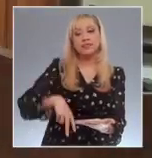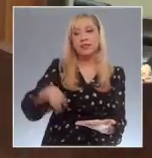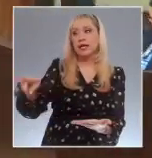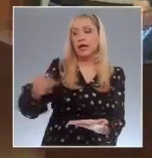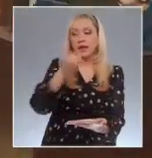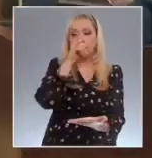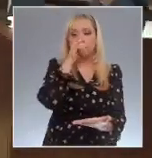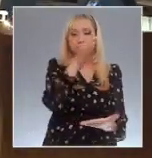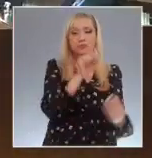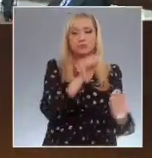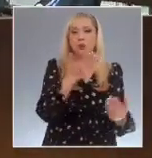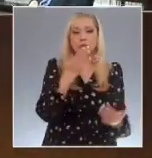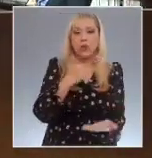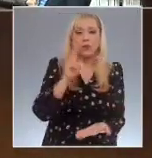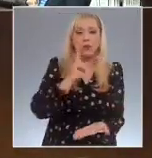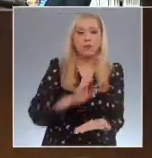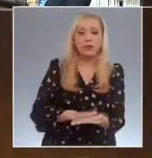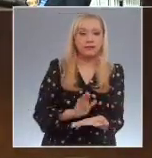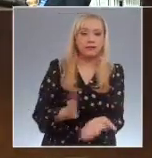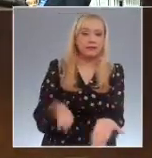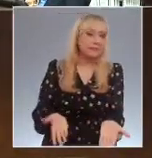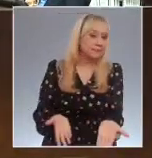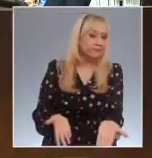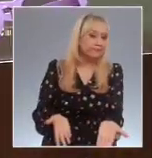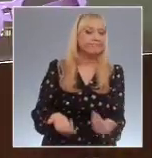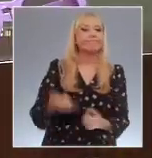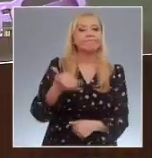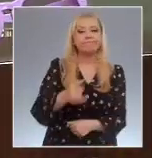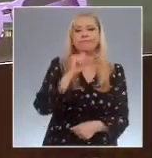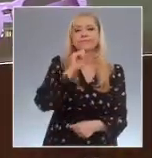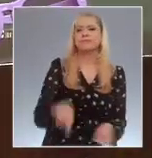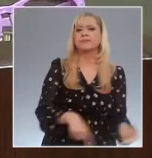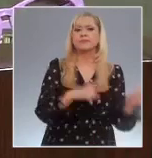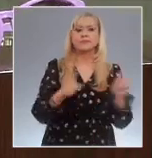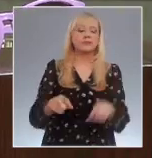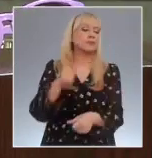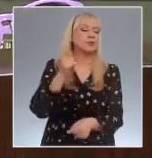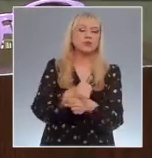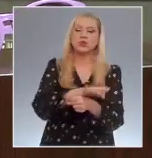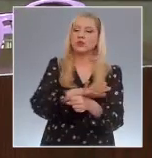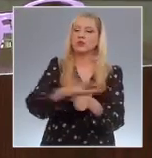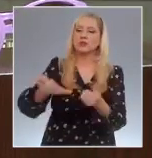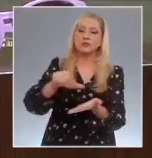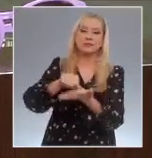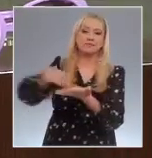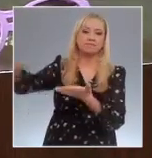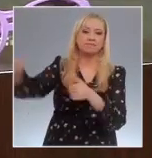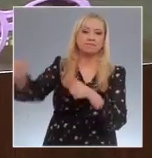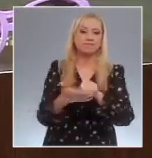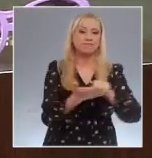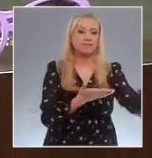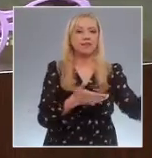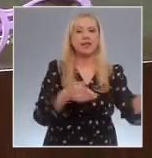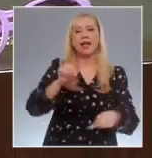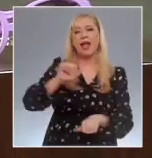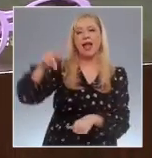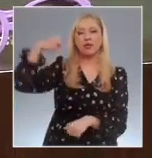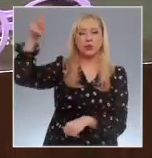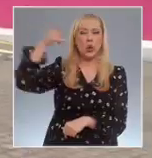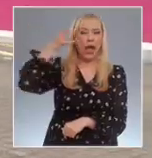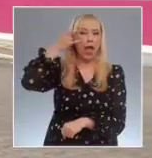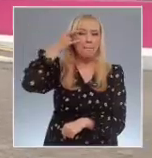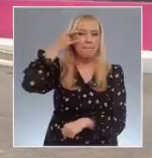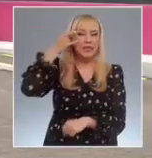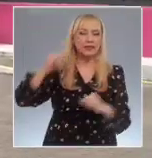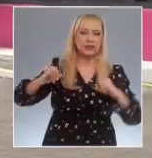apelación se determinó que no es procedente la remoción de las consejeras del Instituto Electoral de Campeche, confirmando con